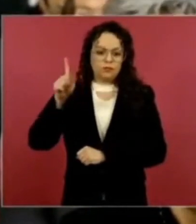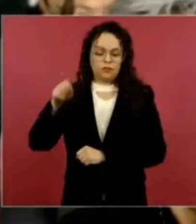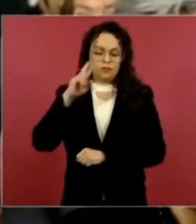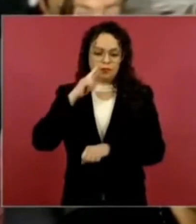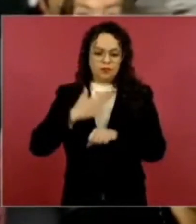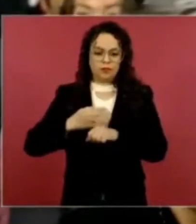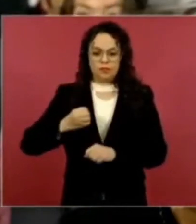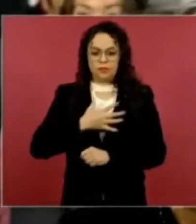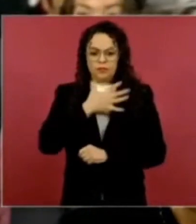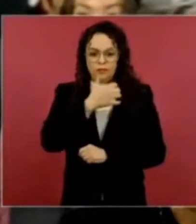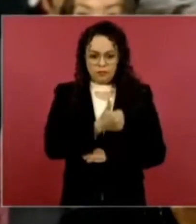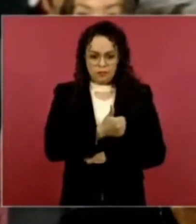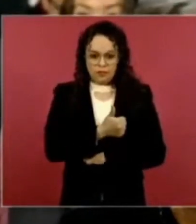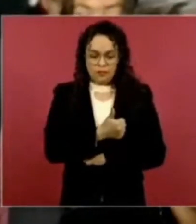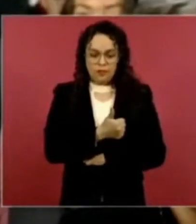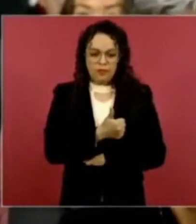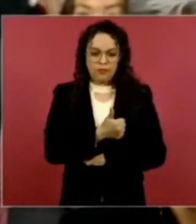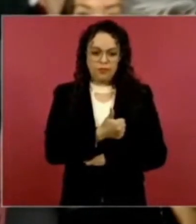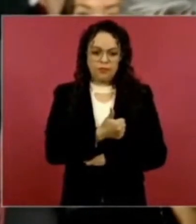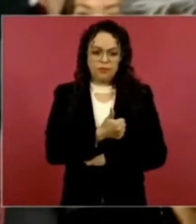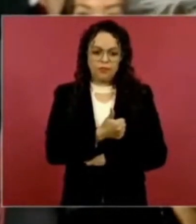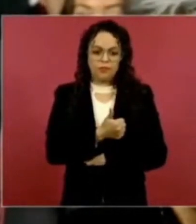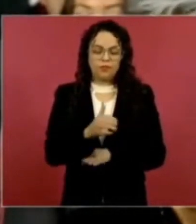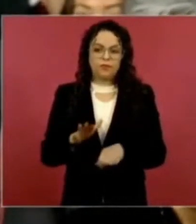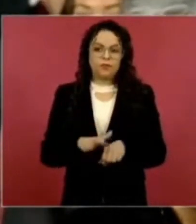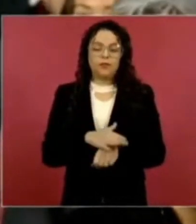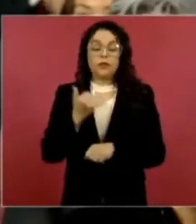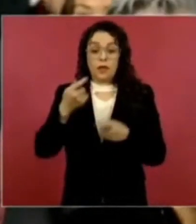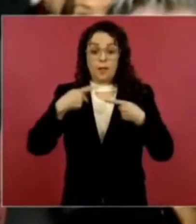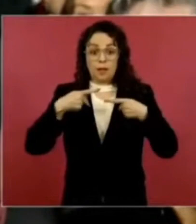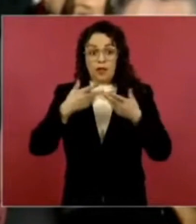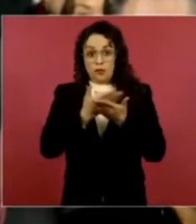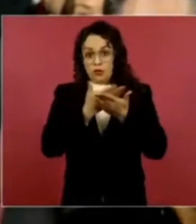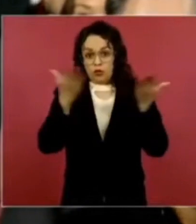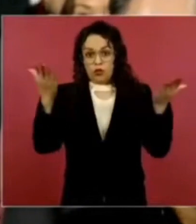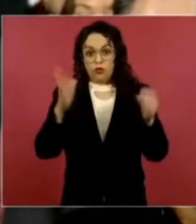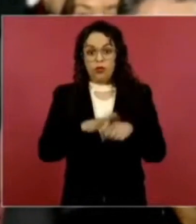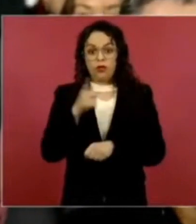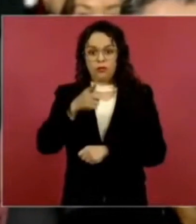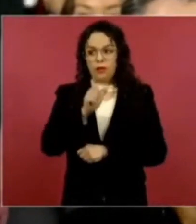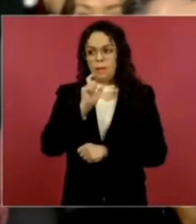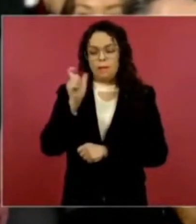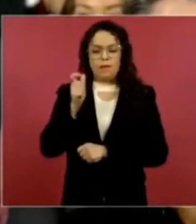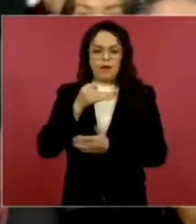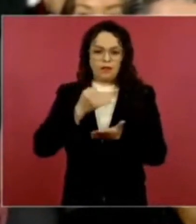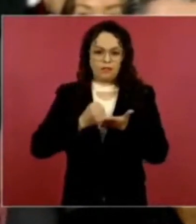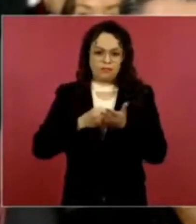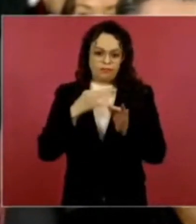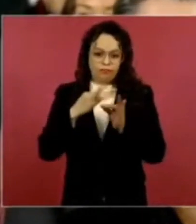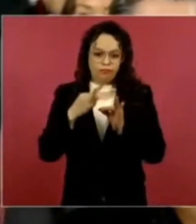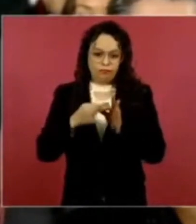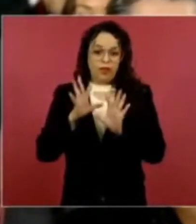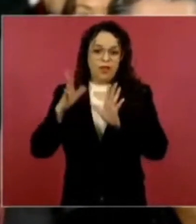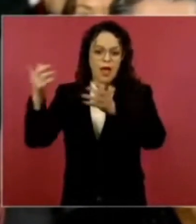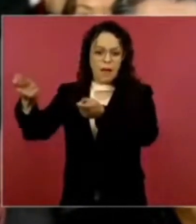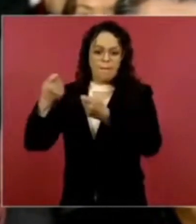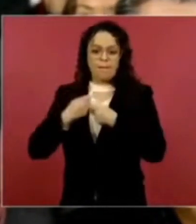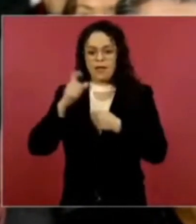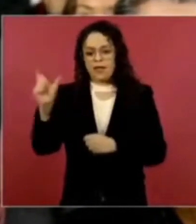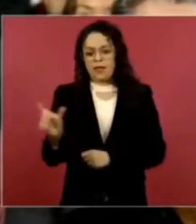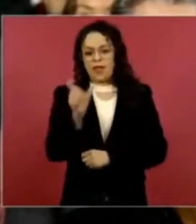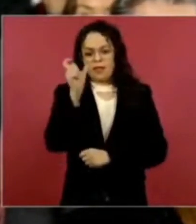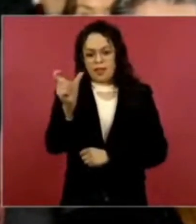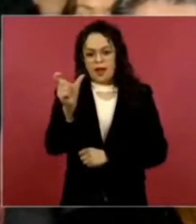México que pues, hace sus aportaciones fiscales. Tengo ya mi tarjeta del bienestar. Muchas gracias. Es el